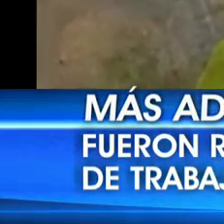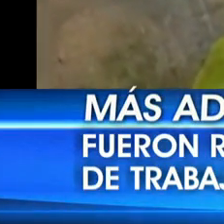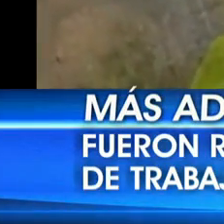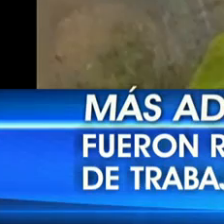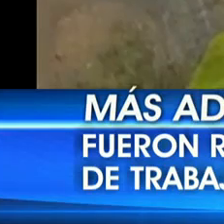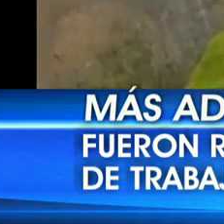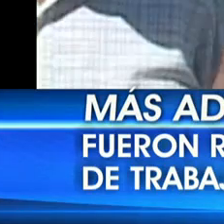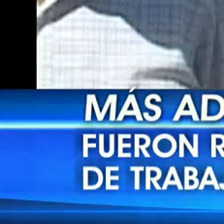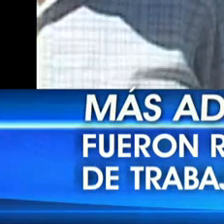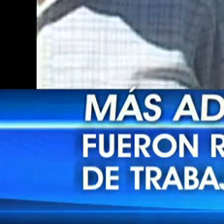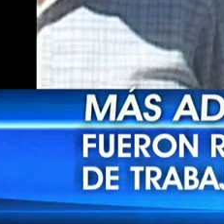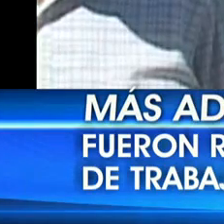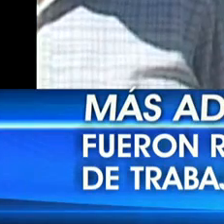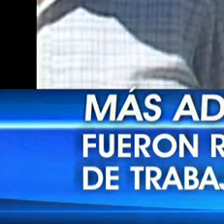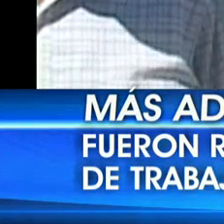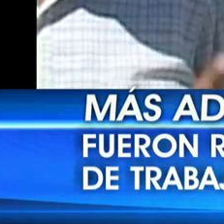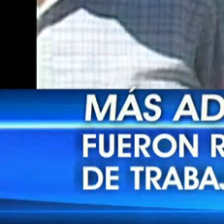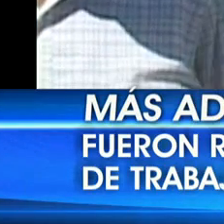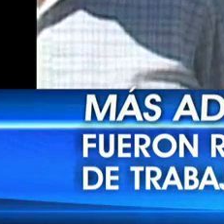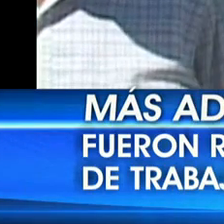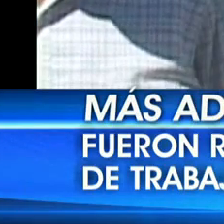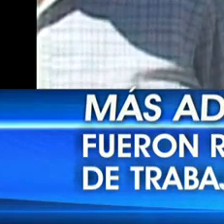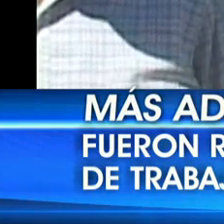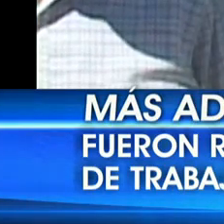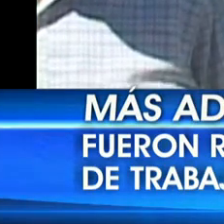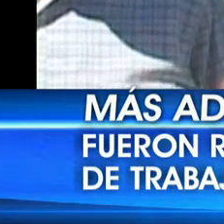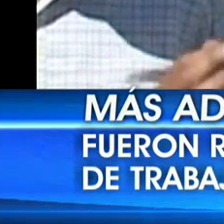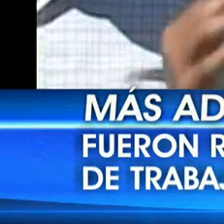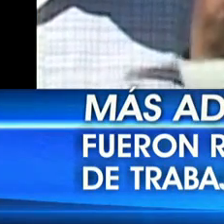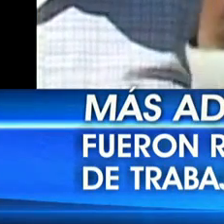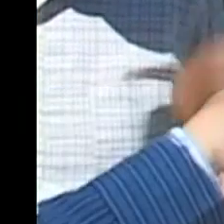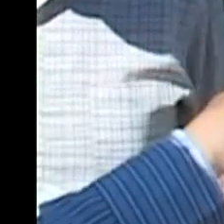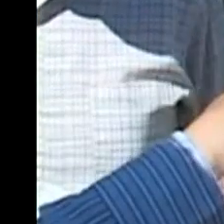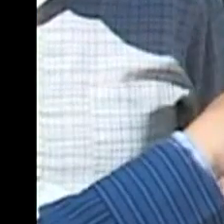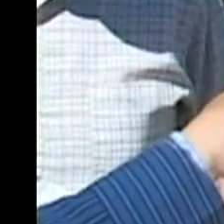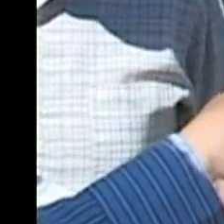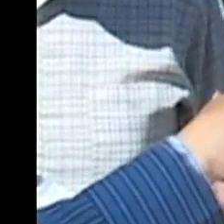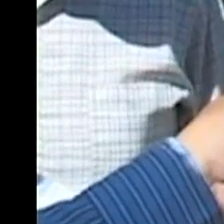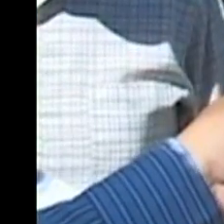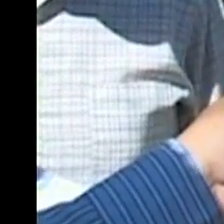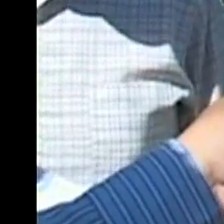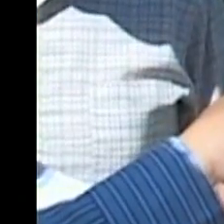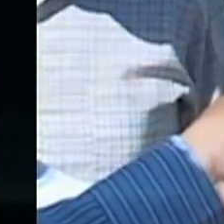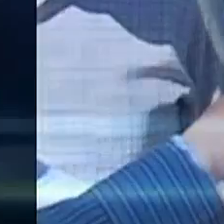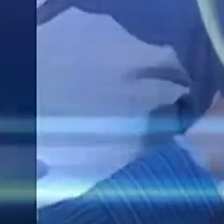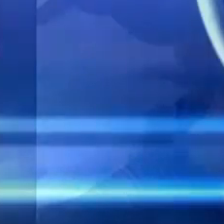provincia de Cotopaxi. Con los detalles ya regresamos aquí en La Noticia en la Comunidad.